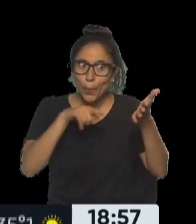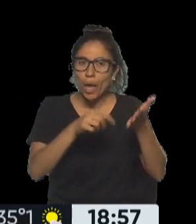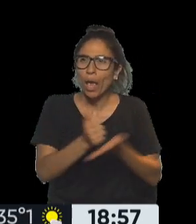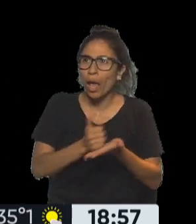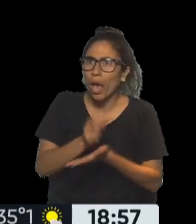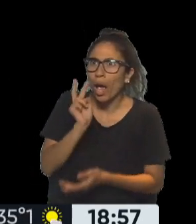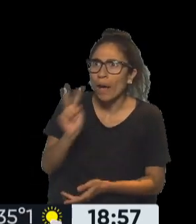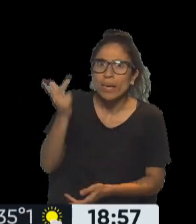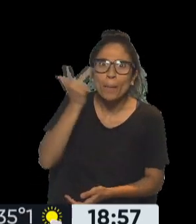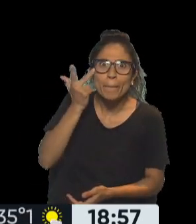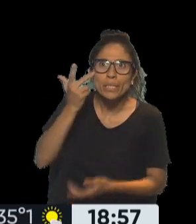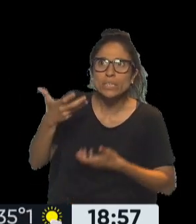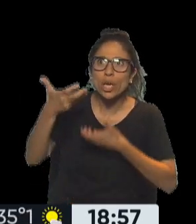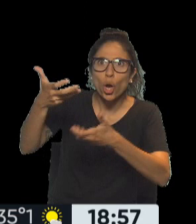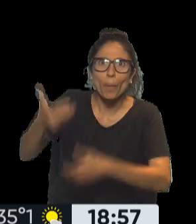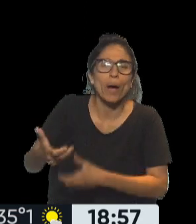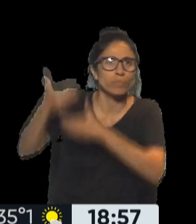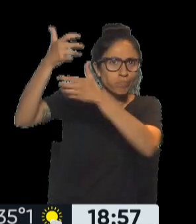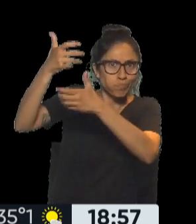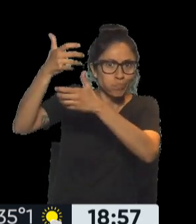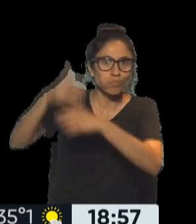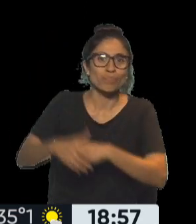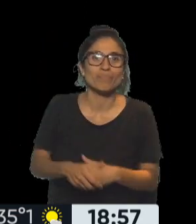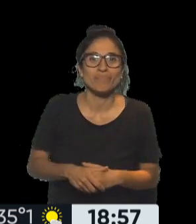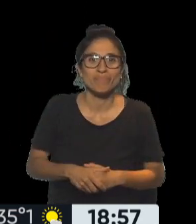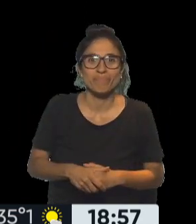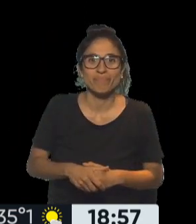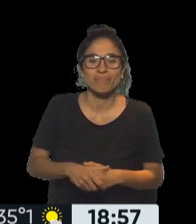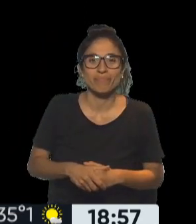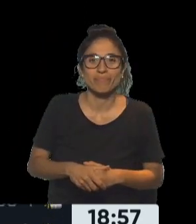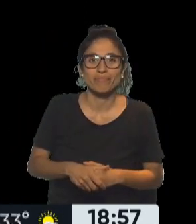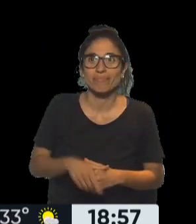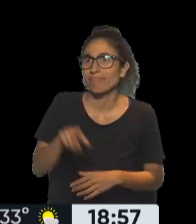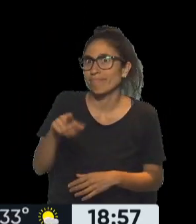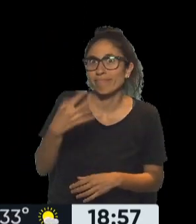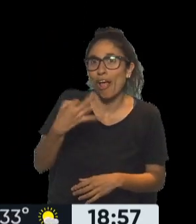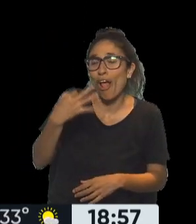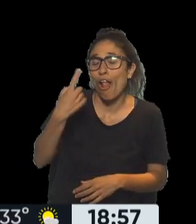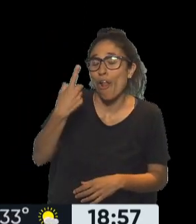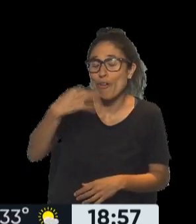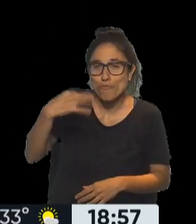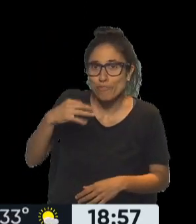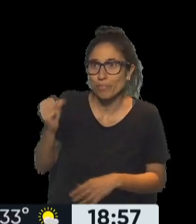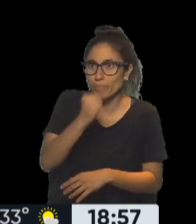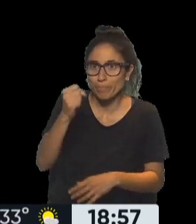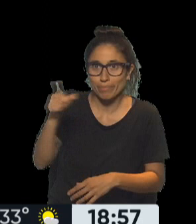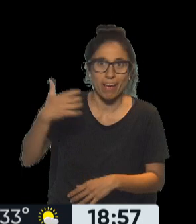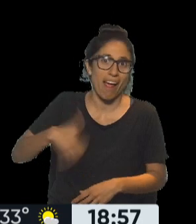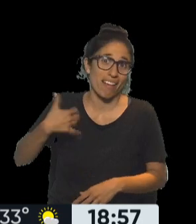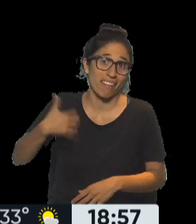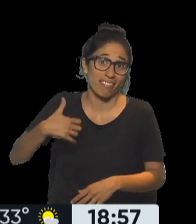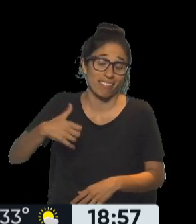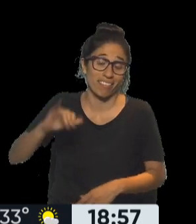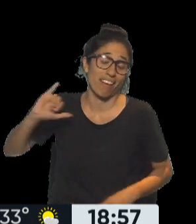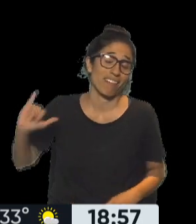catalanes históricamente no son españoles, no quieren saber de nada. Y lo único que querían era que Argentina salga campeón mundial. Un